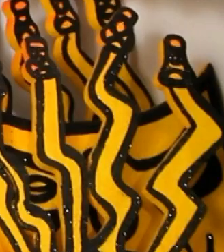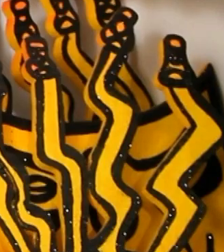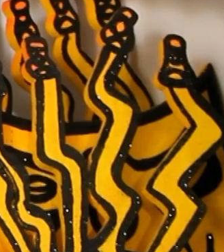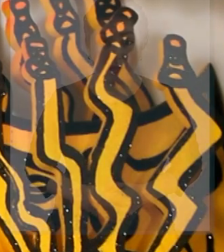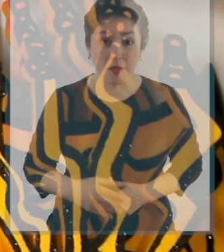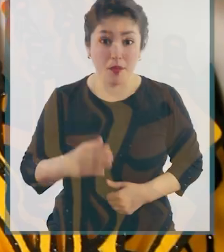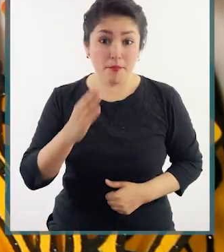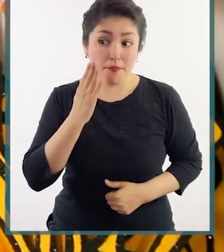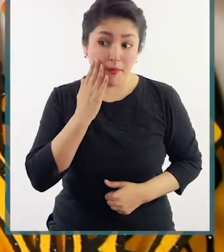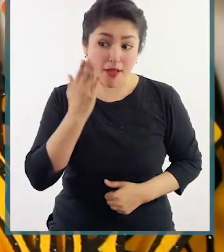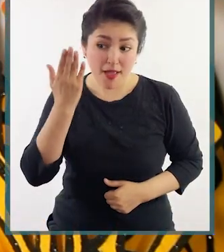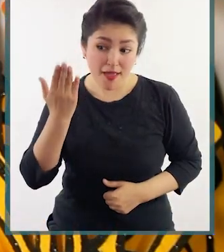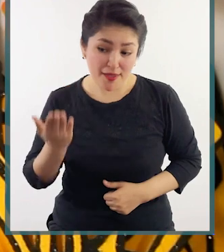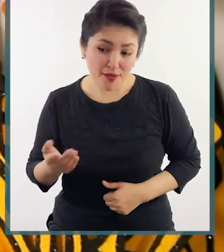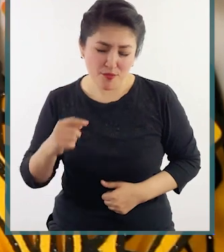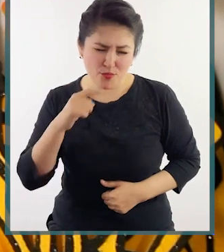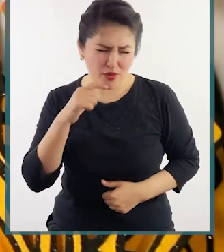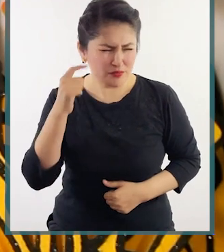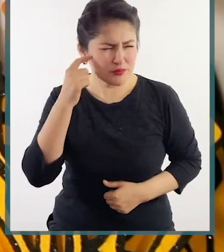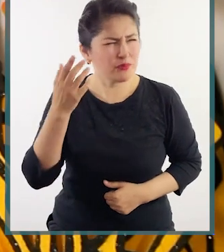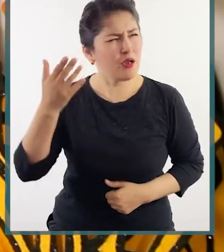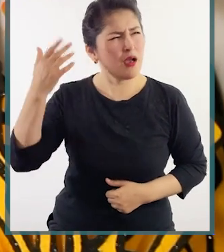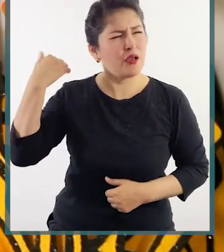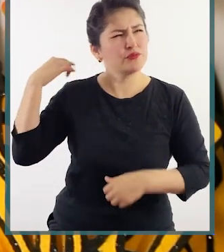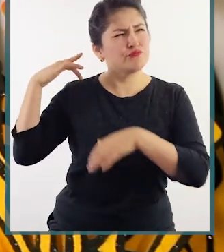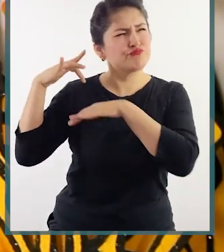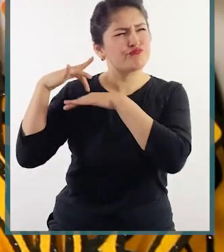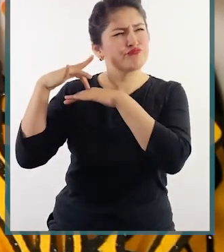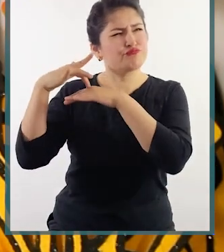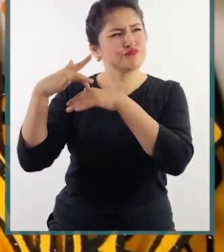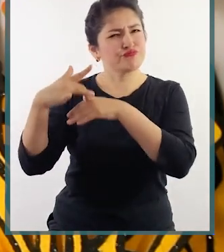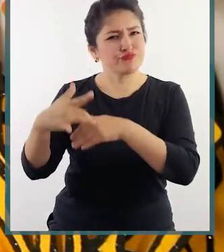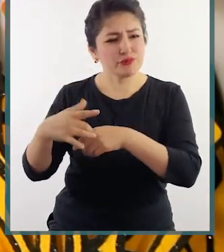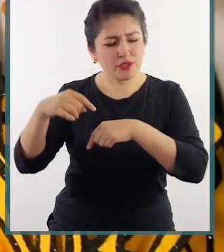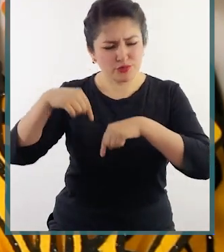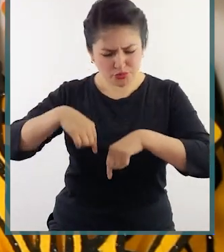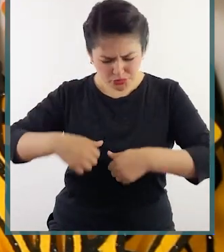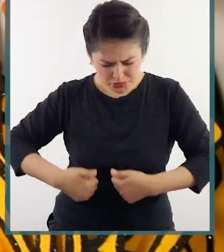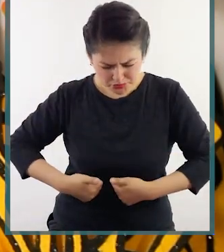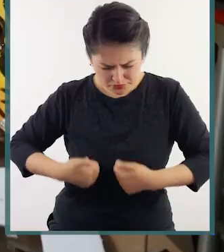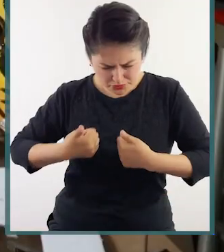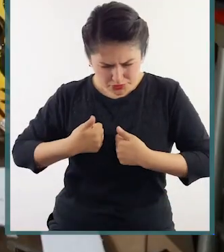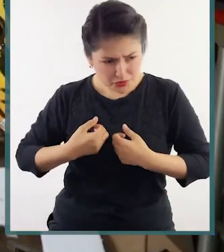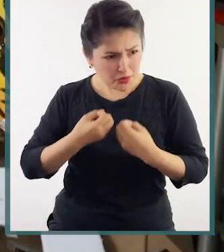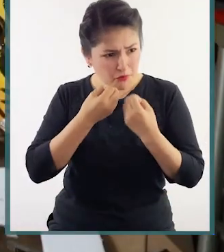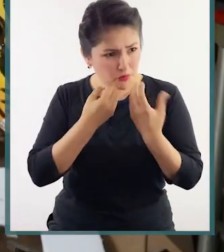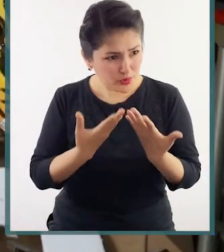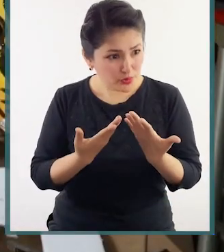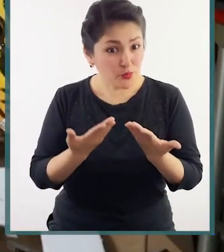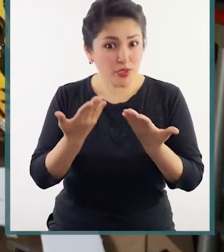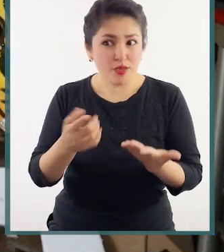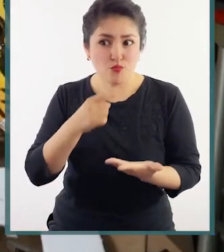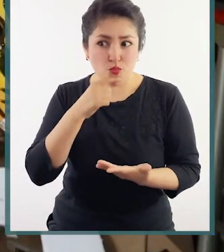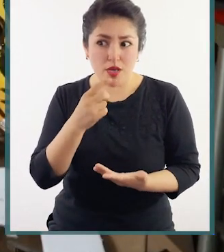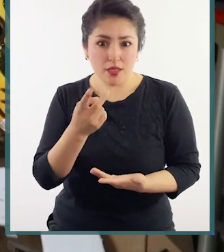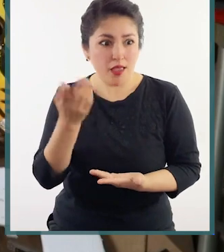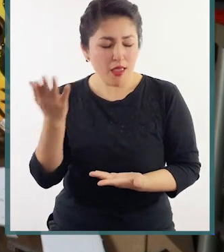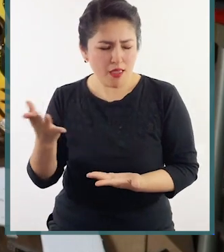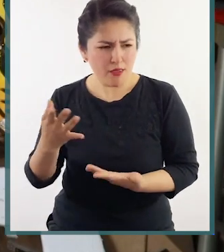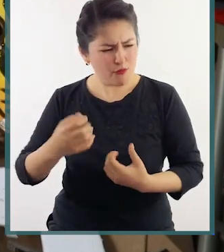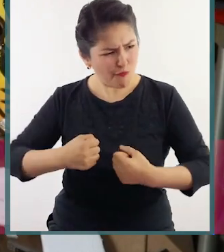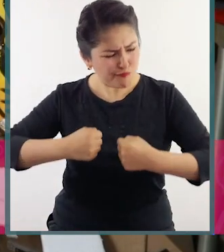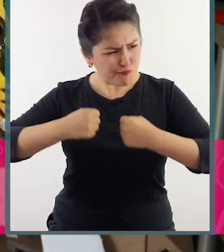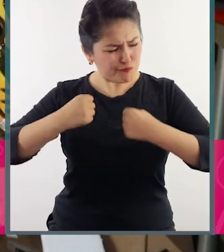El rol femenino, ahora que pienso en retrospectiva, gracias por eso, ha sido fundamental en mi vida, porque han sido mujeres fuertes,